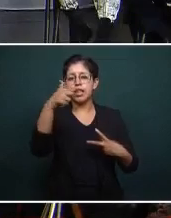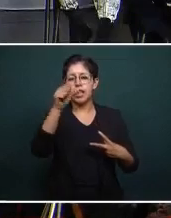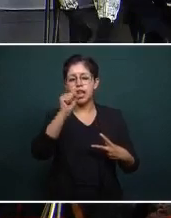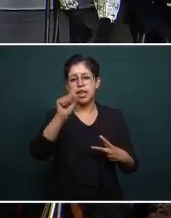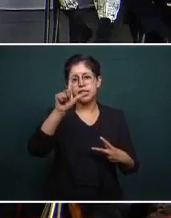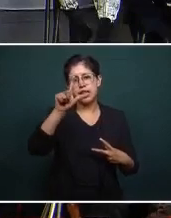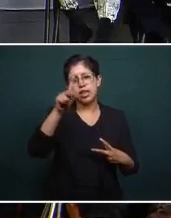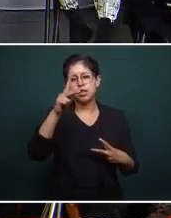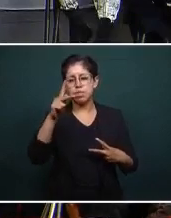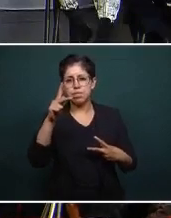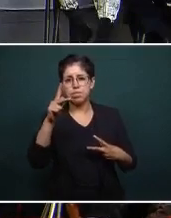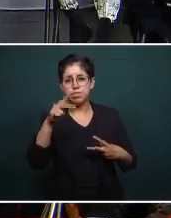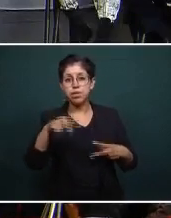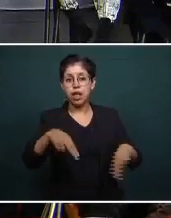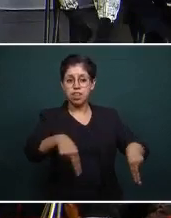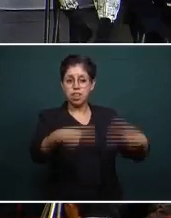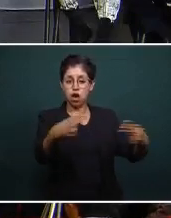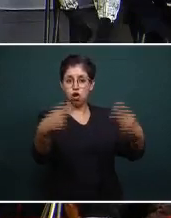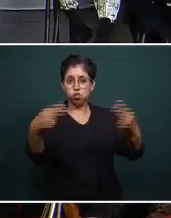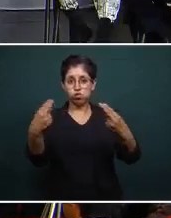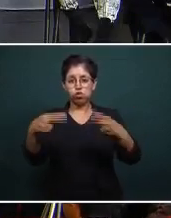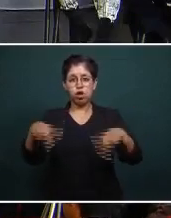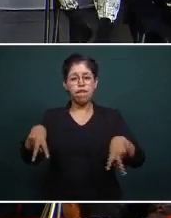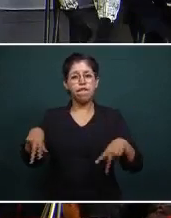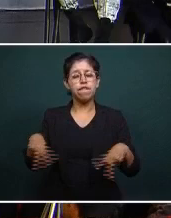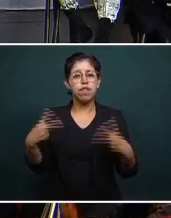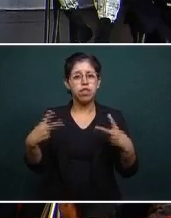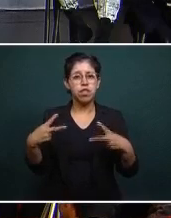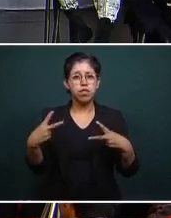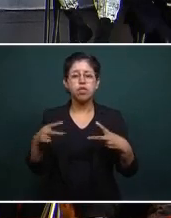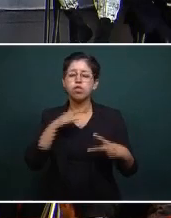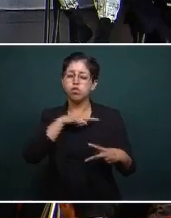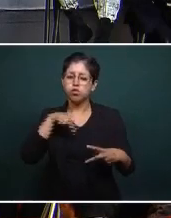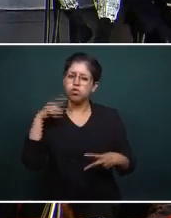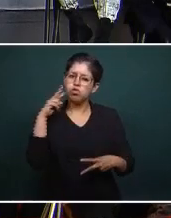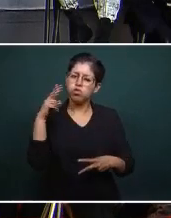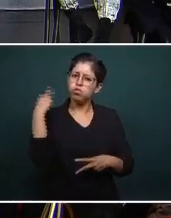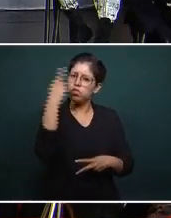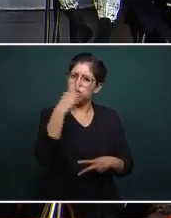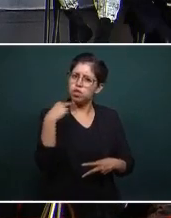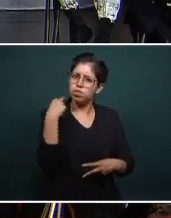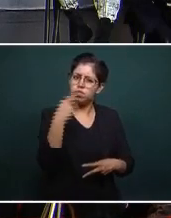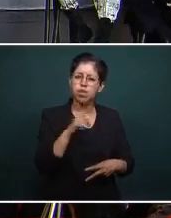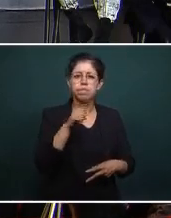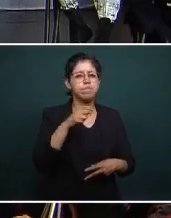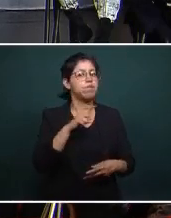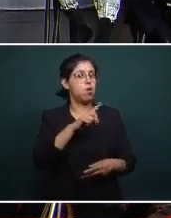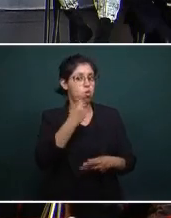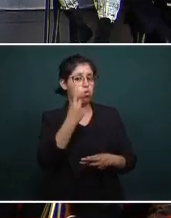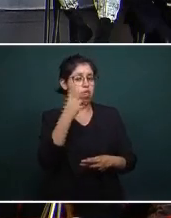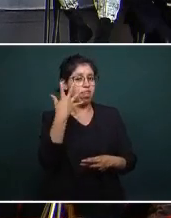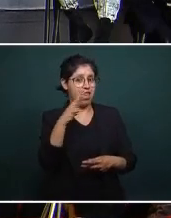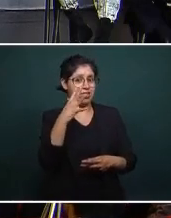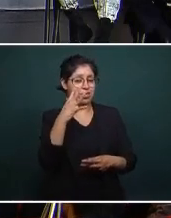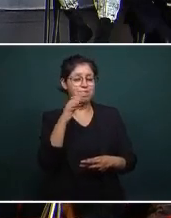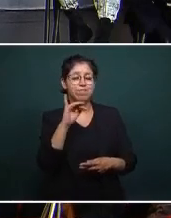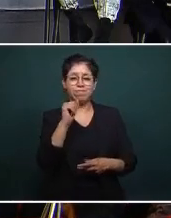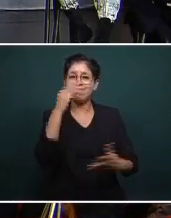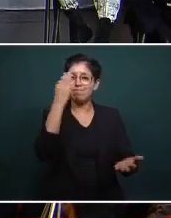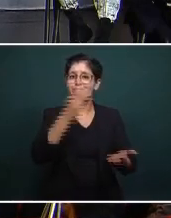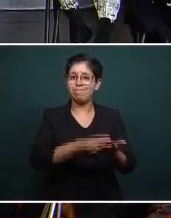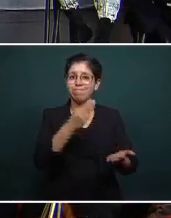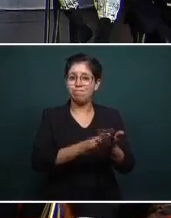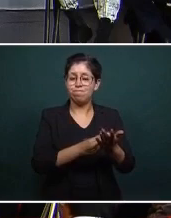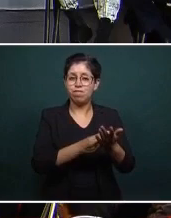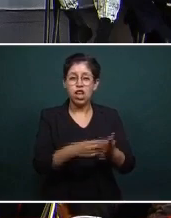verificamos 34 expendedores, de ellos 10 recibieron infracciones y uno se negó